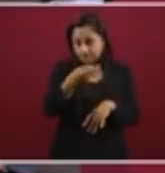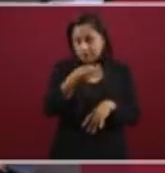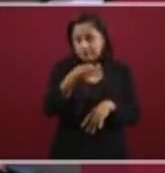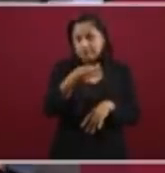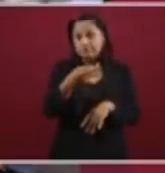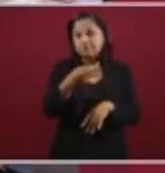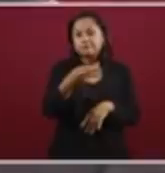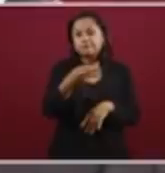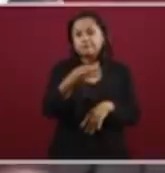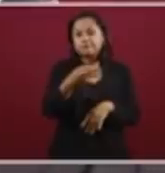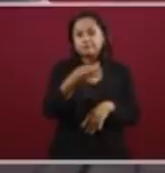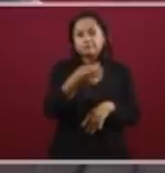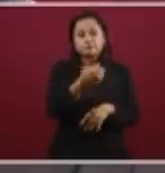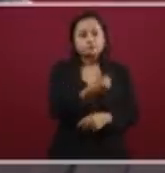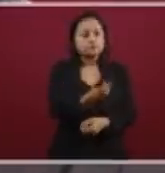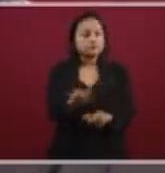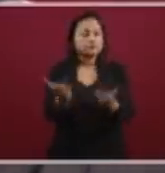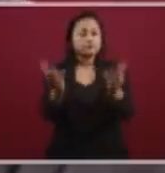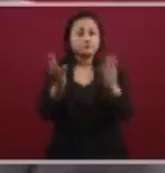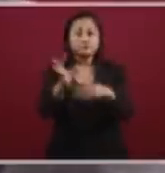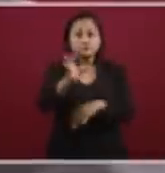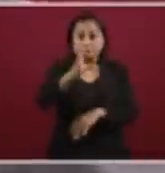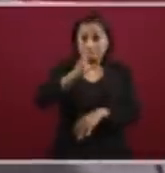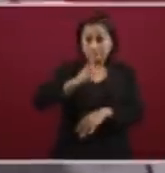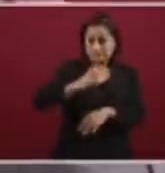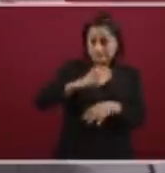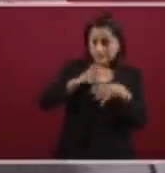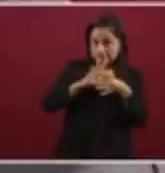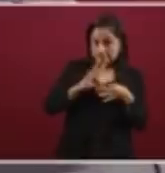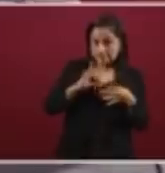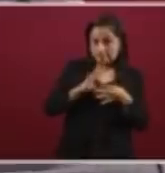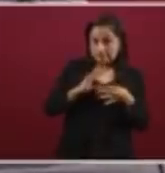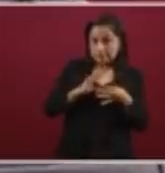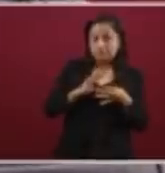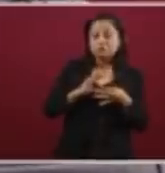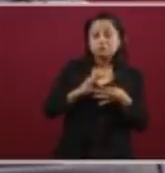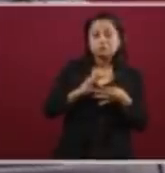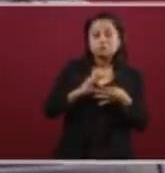tiene toda la protección del listado